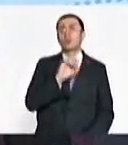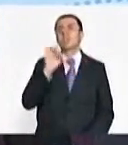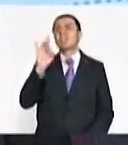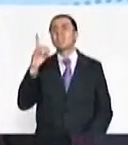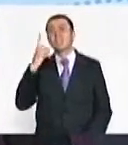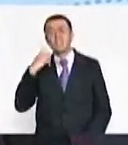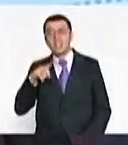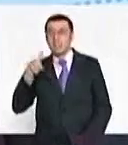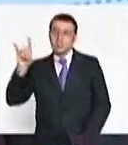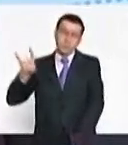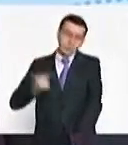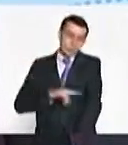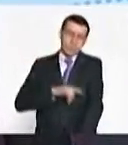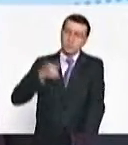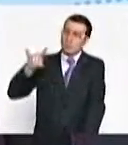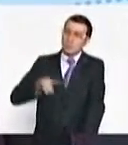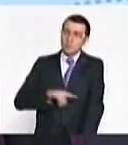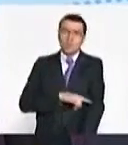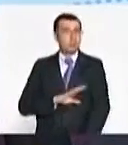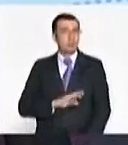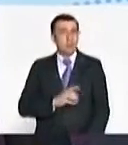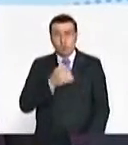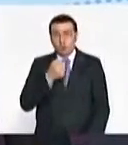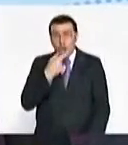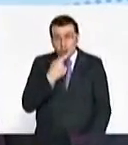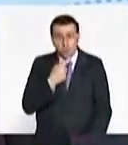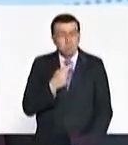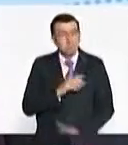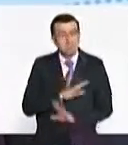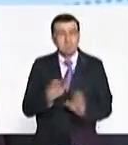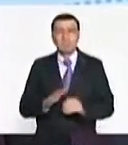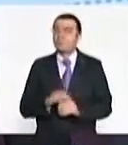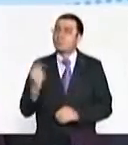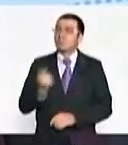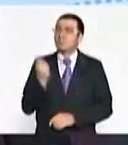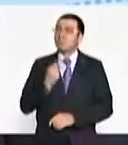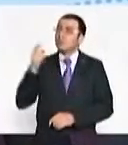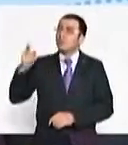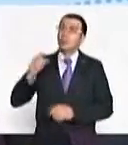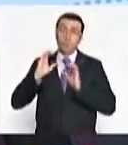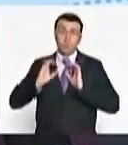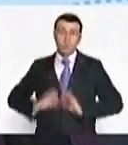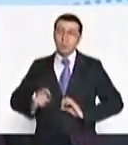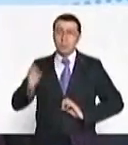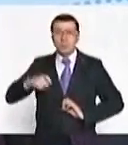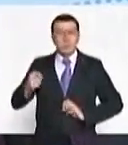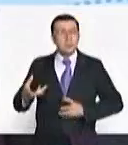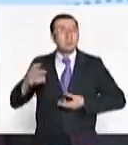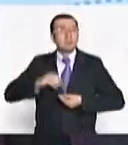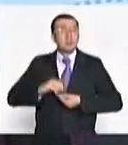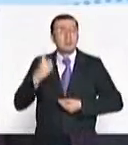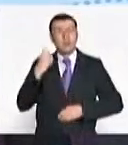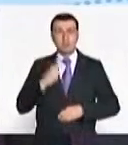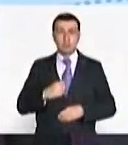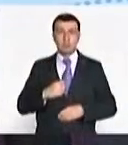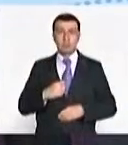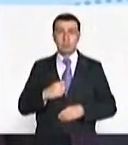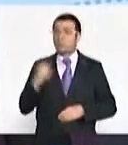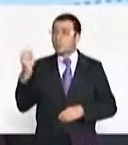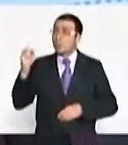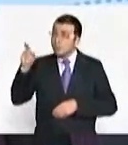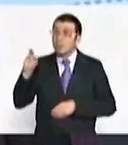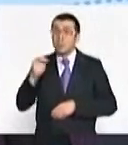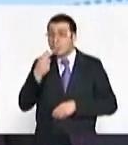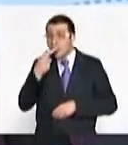y sin utilizar medicamentos. Miren lo maravilloso de esto, simplemente le estamos suplementando al cuerpo lo que le hace falta sin usar ningún fármaco, no se usa